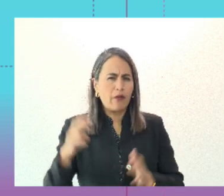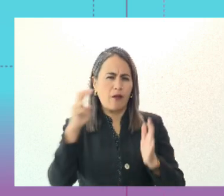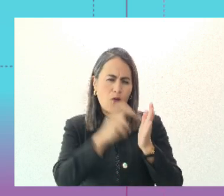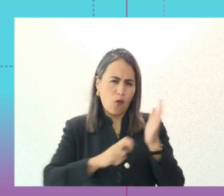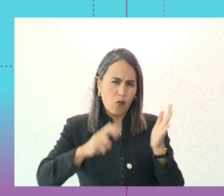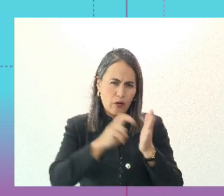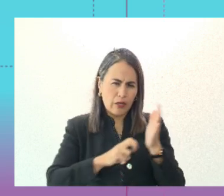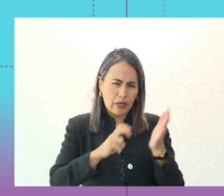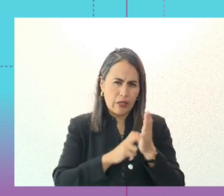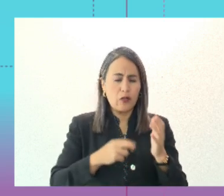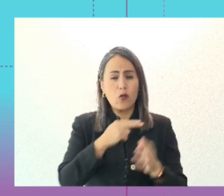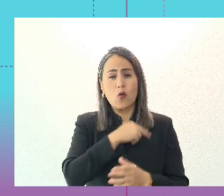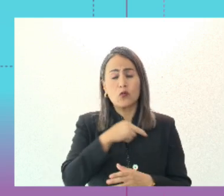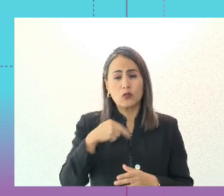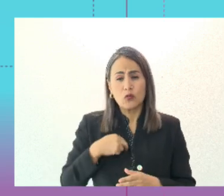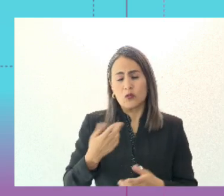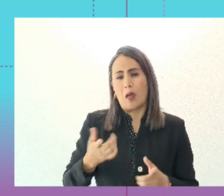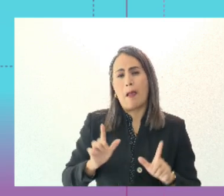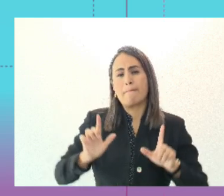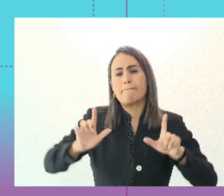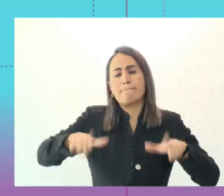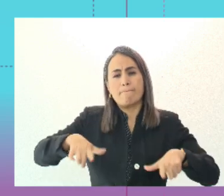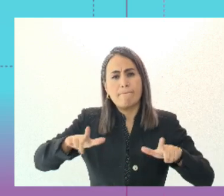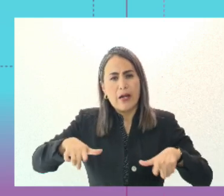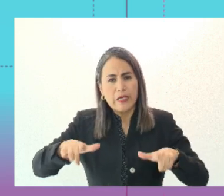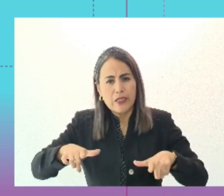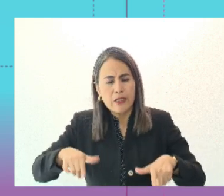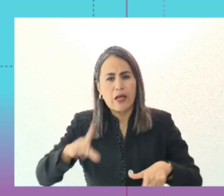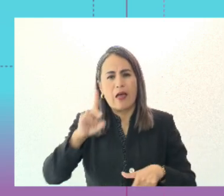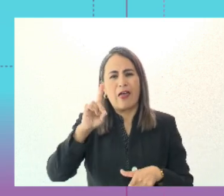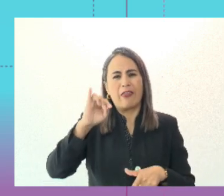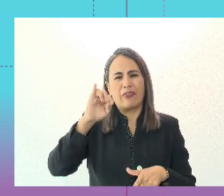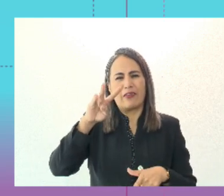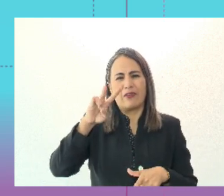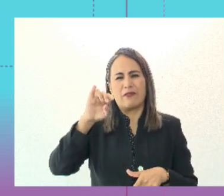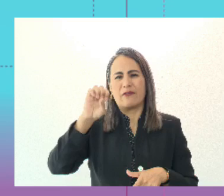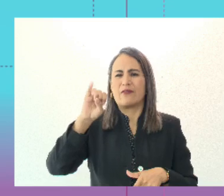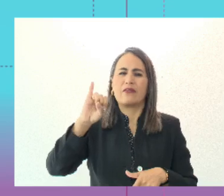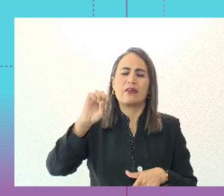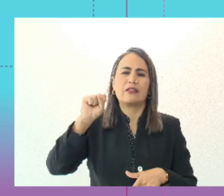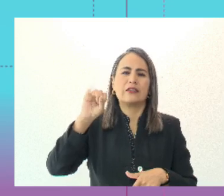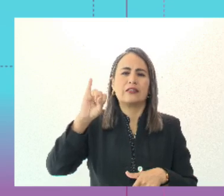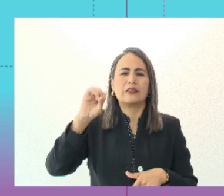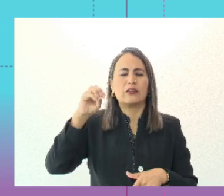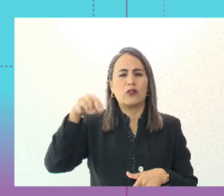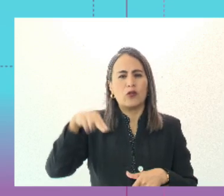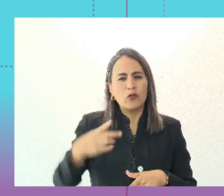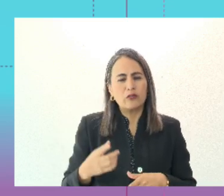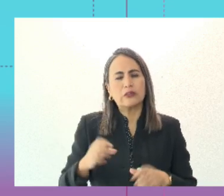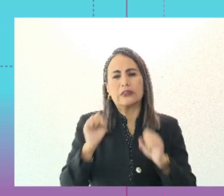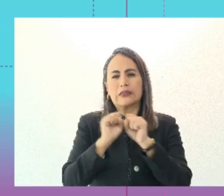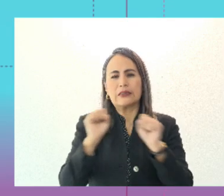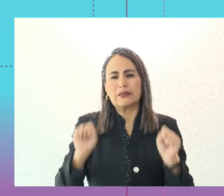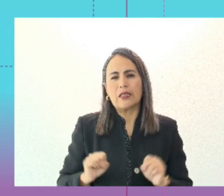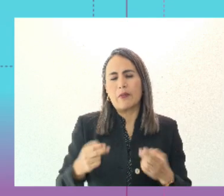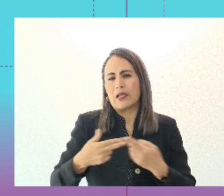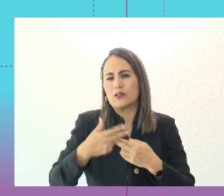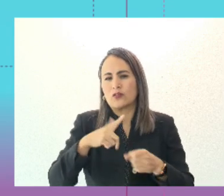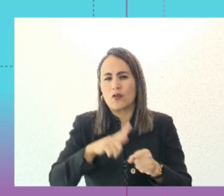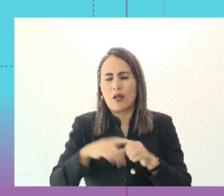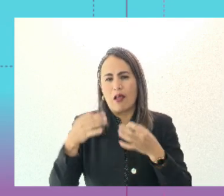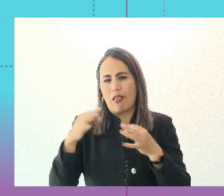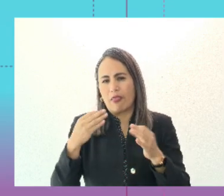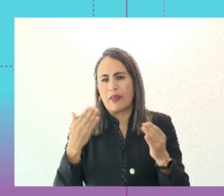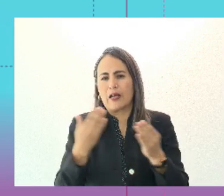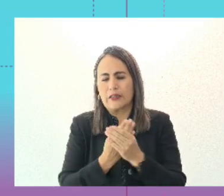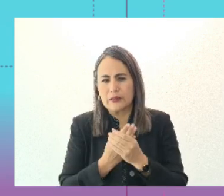nuestra página de la Dirección del Sistema Nacional de Archivos tenemos elementos que eran clásicos por